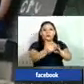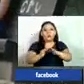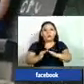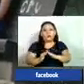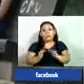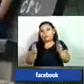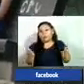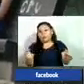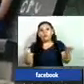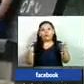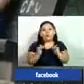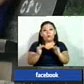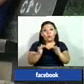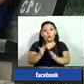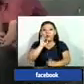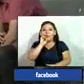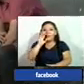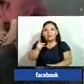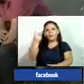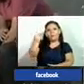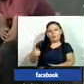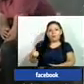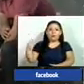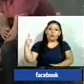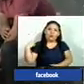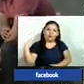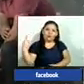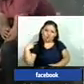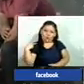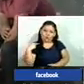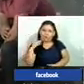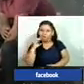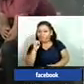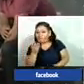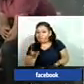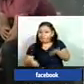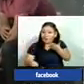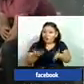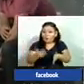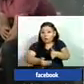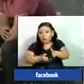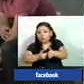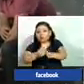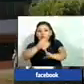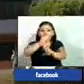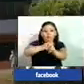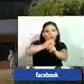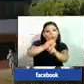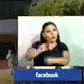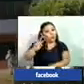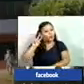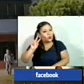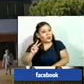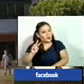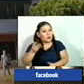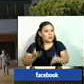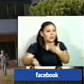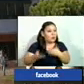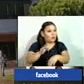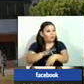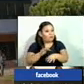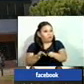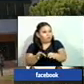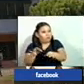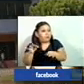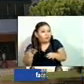incluso según el rector Roger Arias el inicio del ciclo 2-2020 se podría posponer por falta de docentes